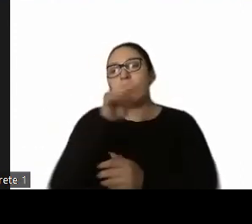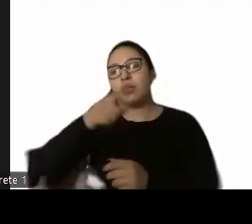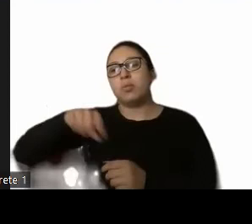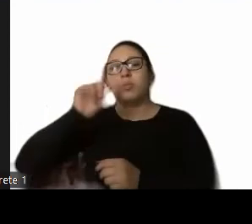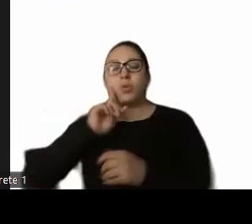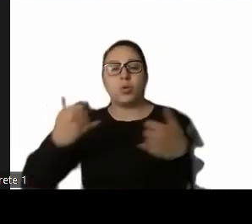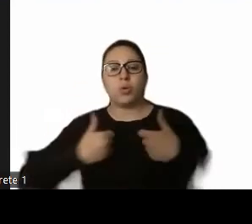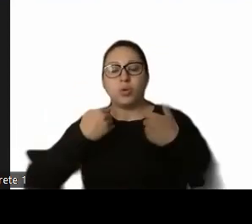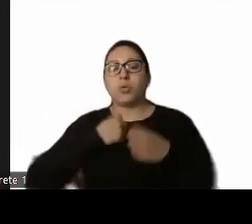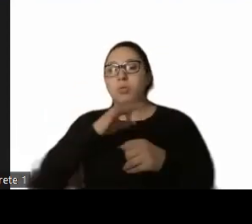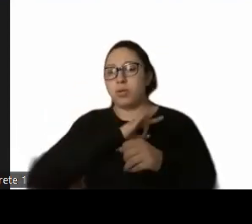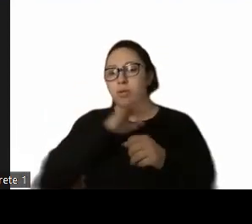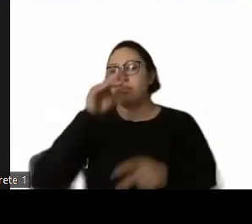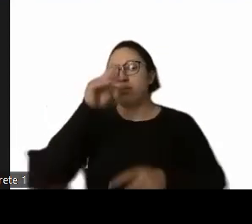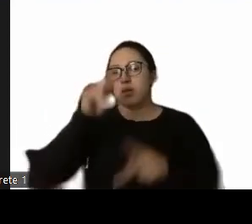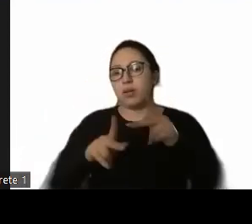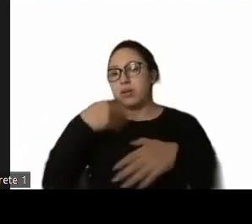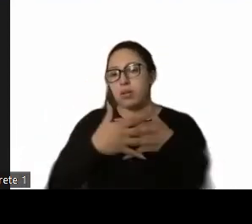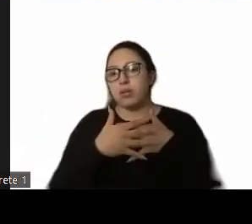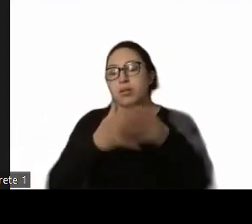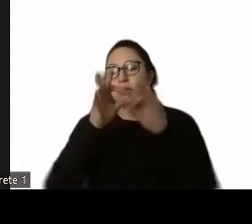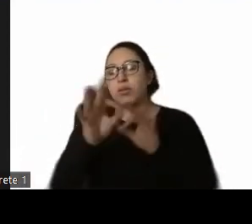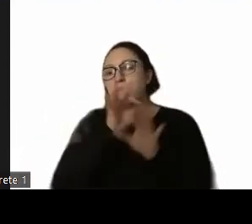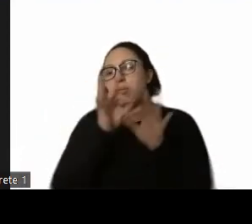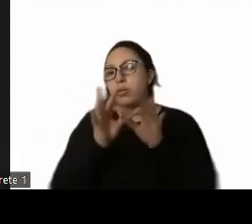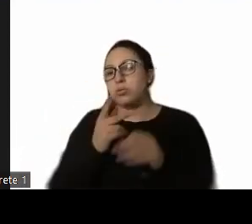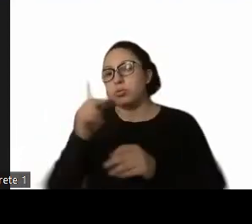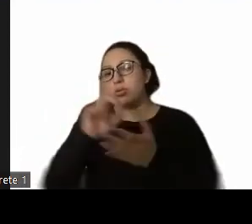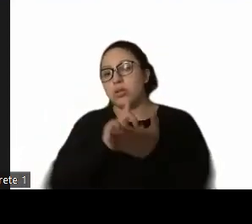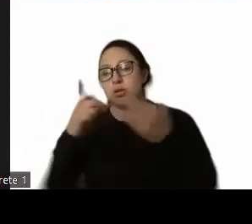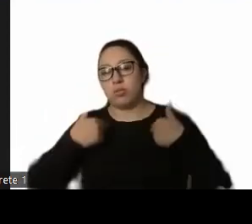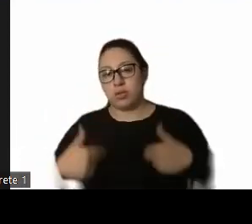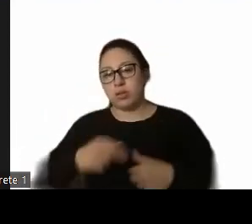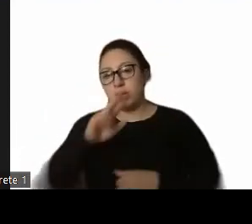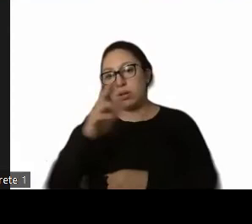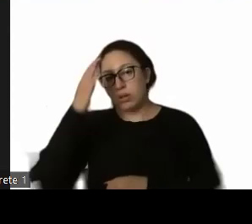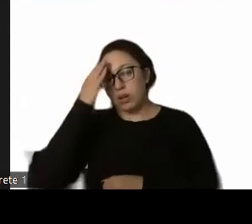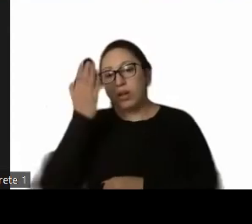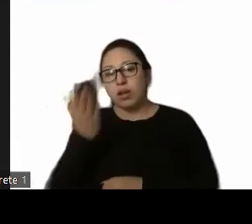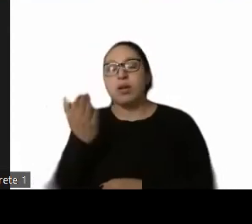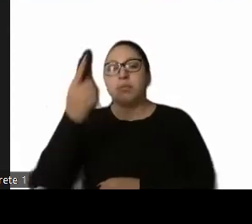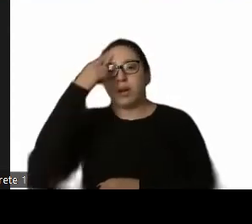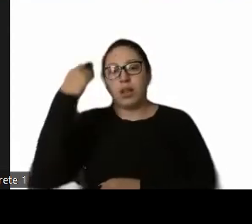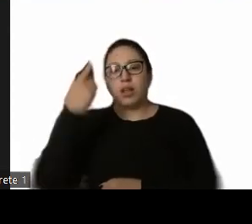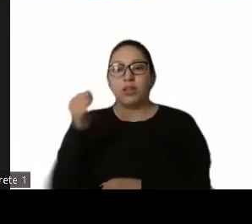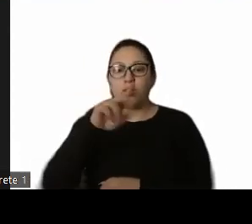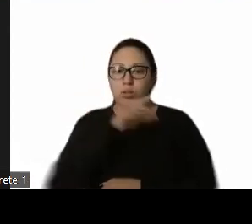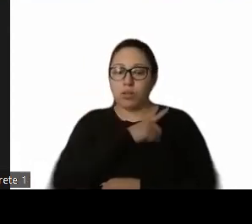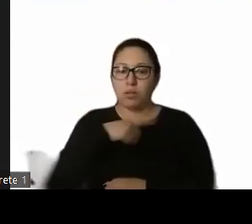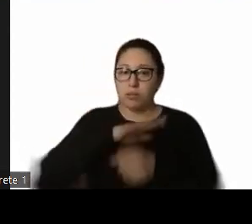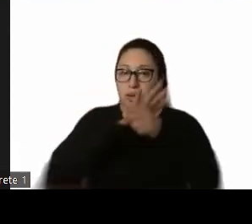interrumpir su embarazo es un ejercicio pleno de sus derechos humanos que lo ejercerán sin coacción, presión y amenazas. Y luego